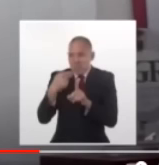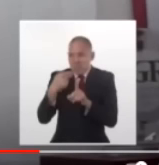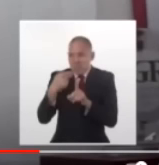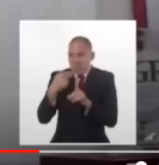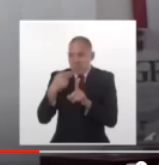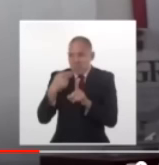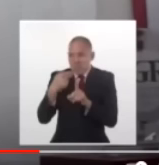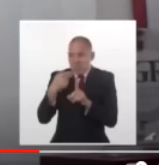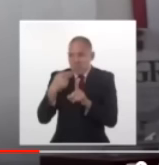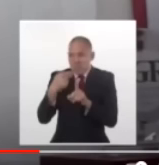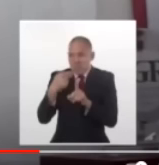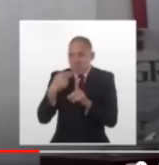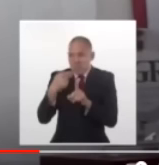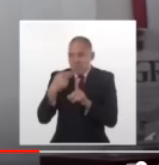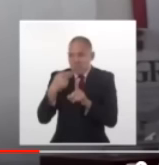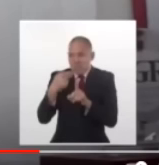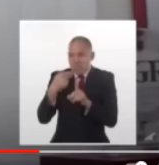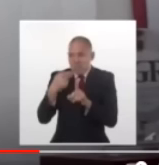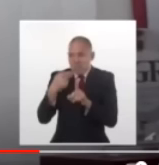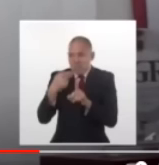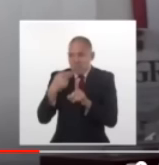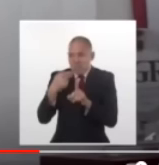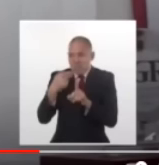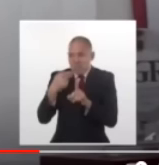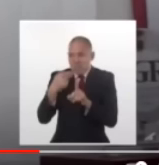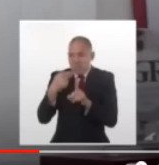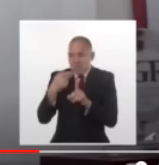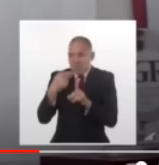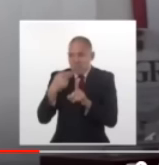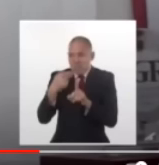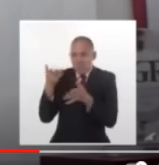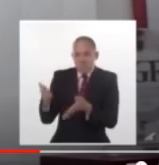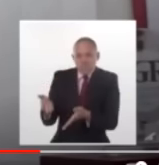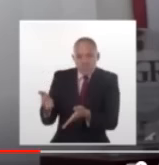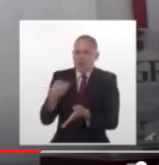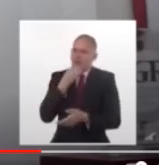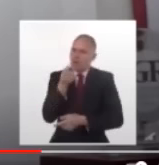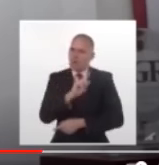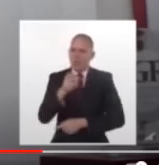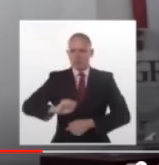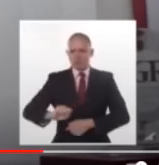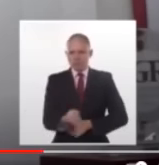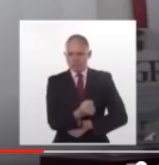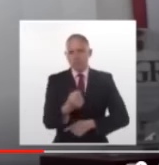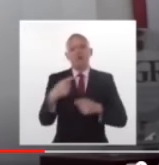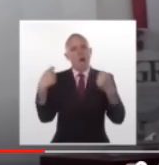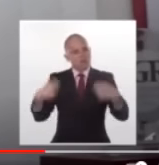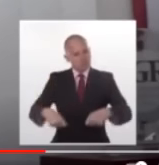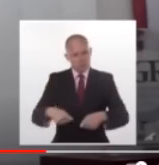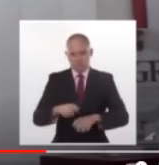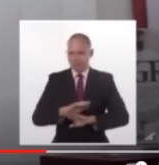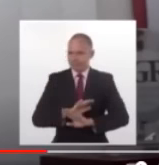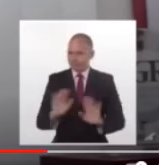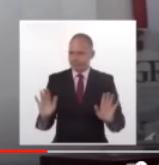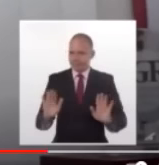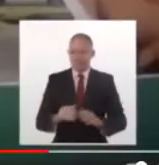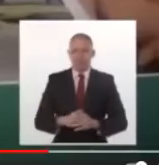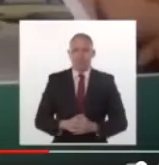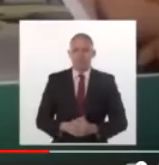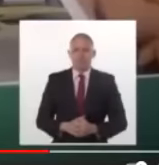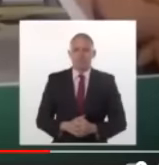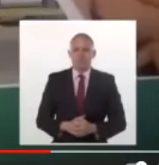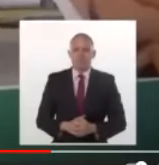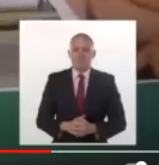histórico. Queremos que no sea tan histórico. La población requiere entonces una decisión de esta